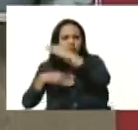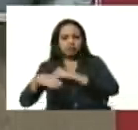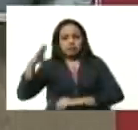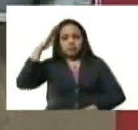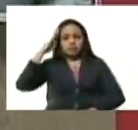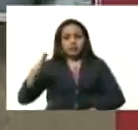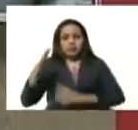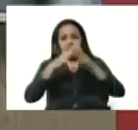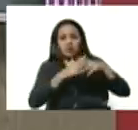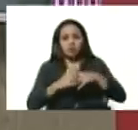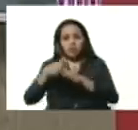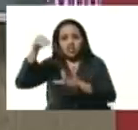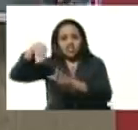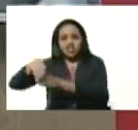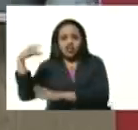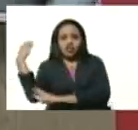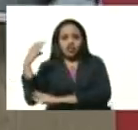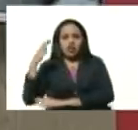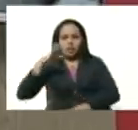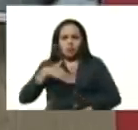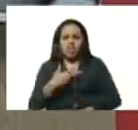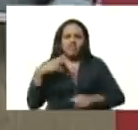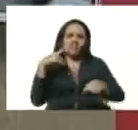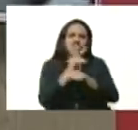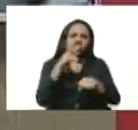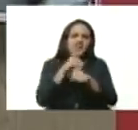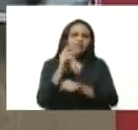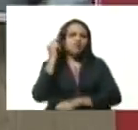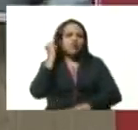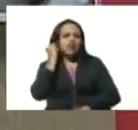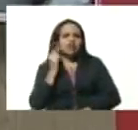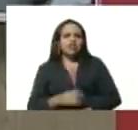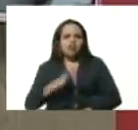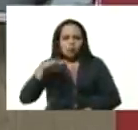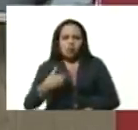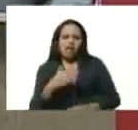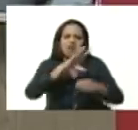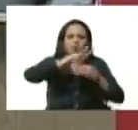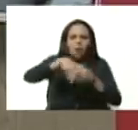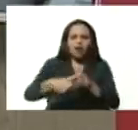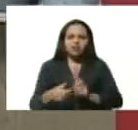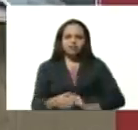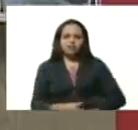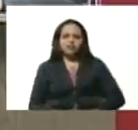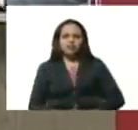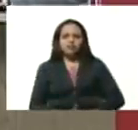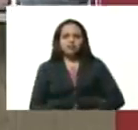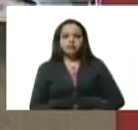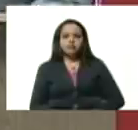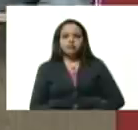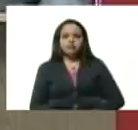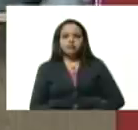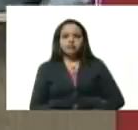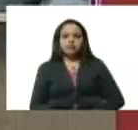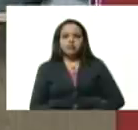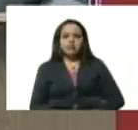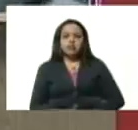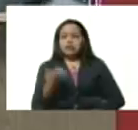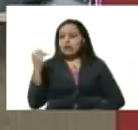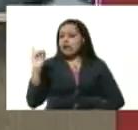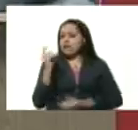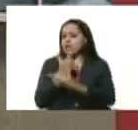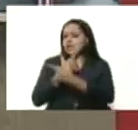bases militares en Colombia, que podían violar mujeres, que podían robar y gozaban de completa impunidad que se